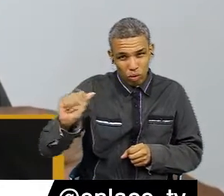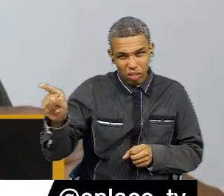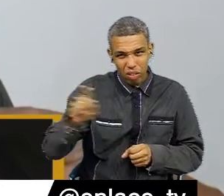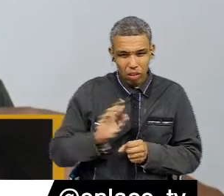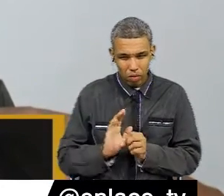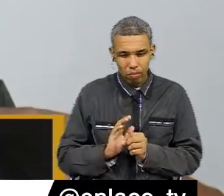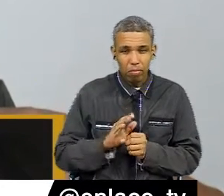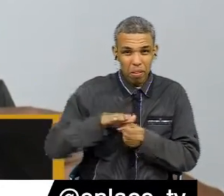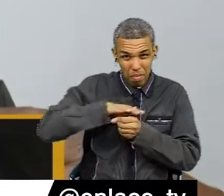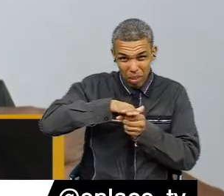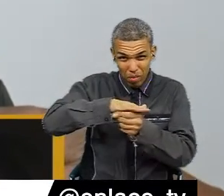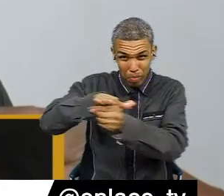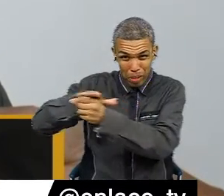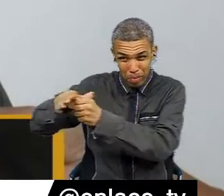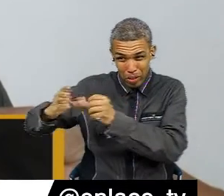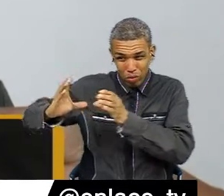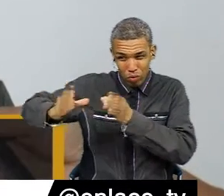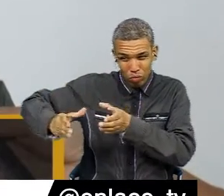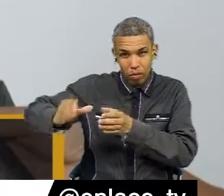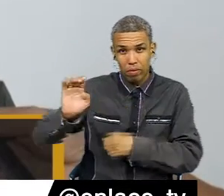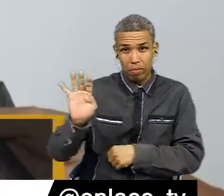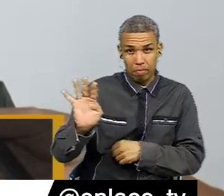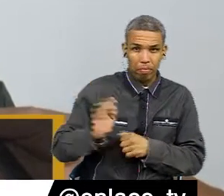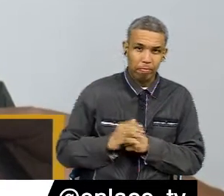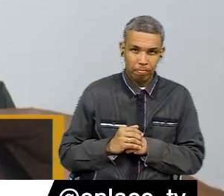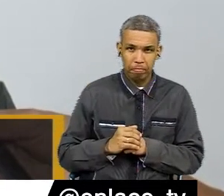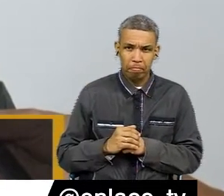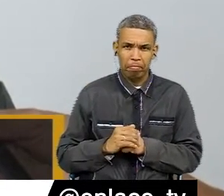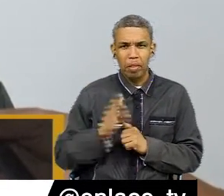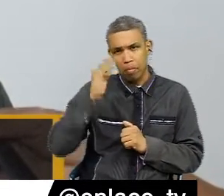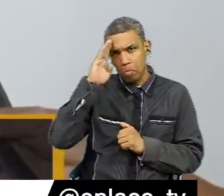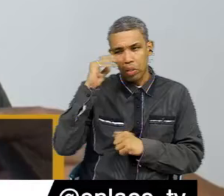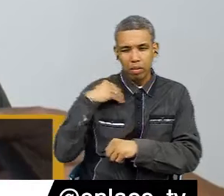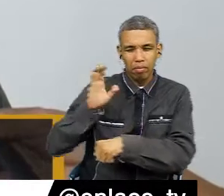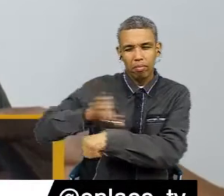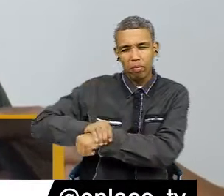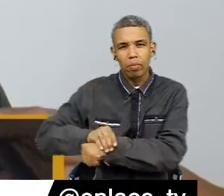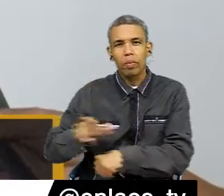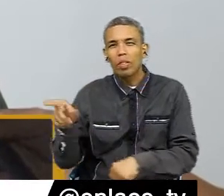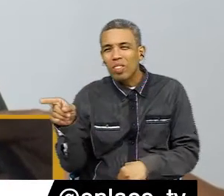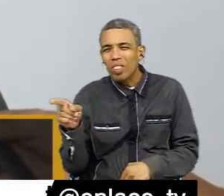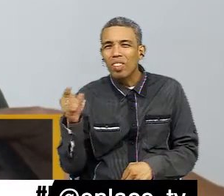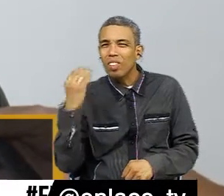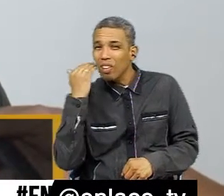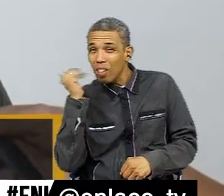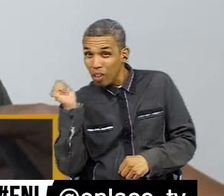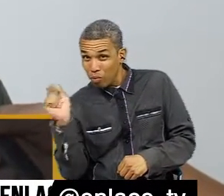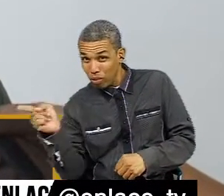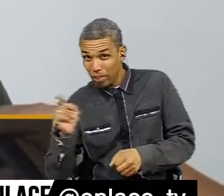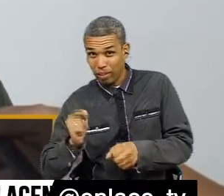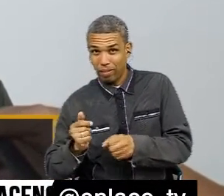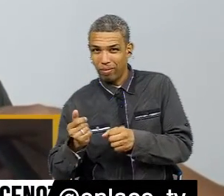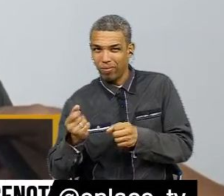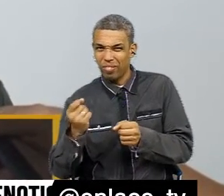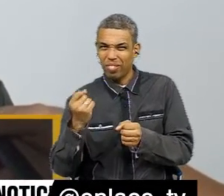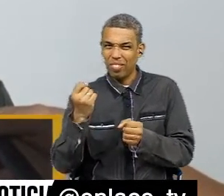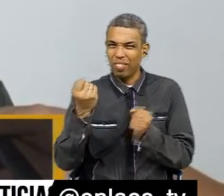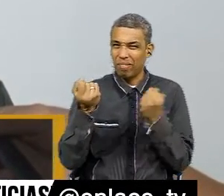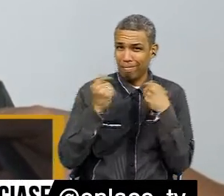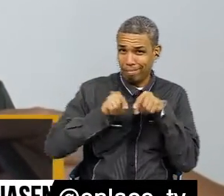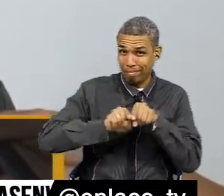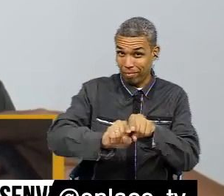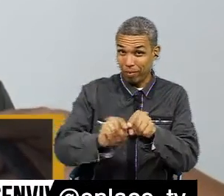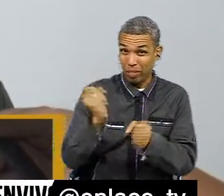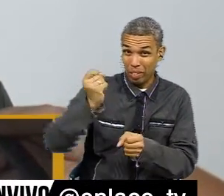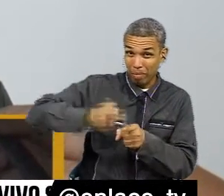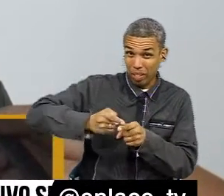se le da captura a una mujer la cual había agredido con un objeto cortopunzante en el rostro a su expareja. De este caso, pues el reporte